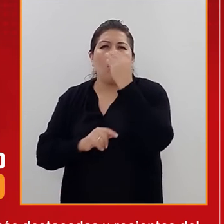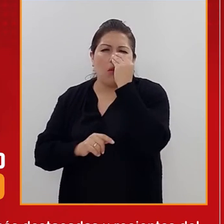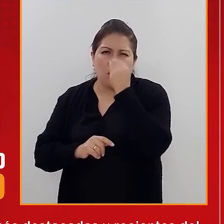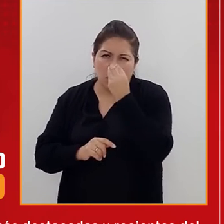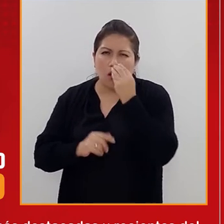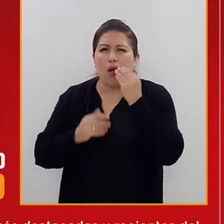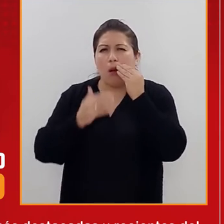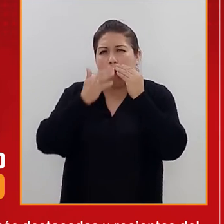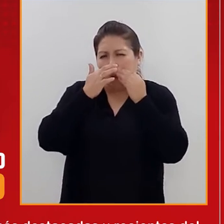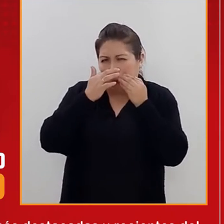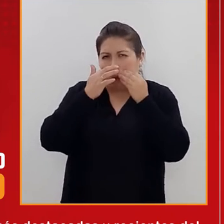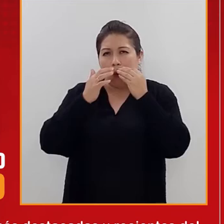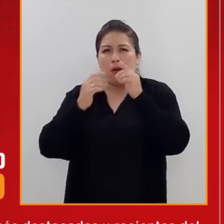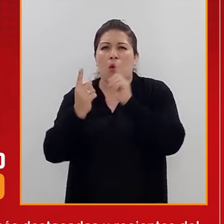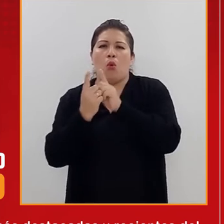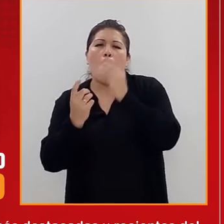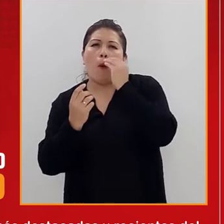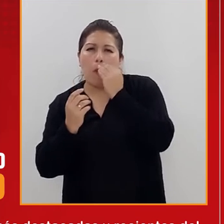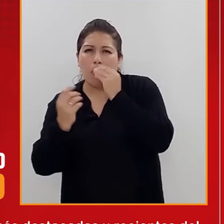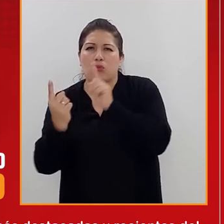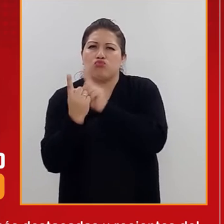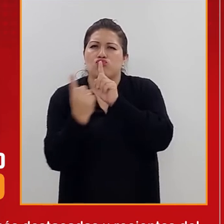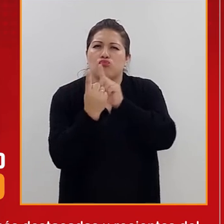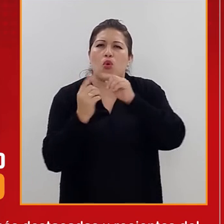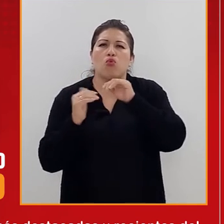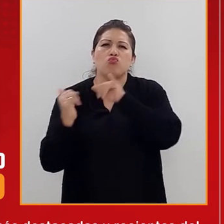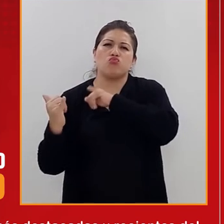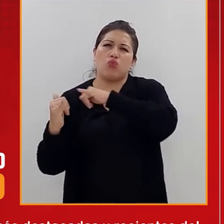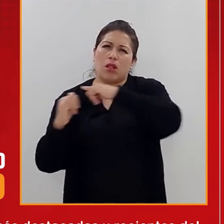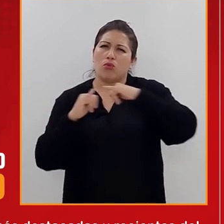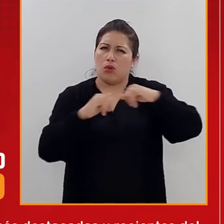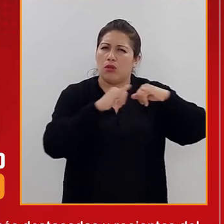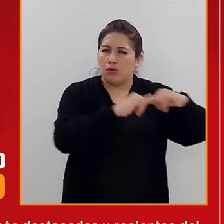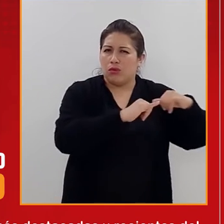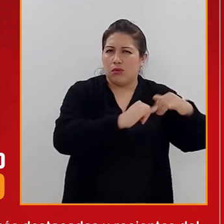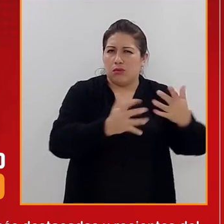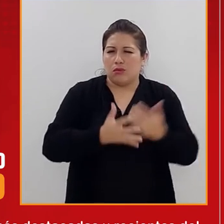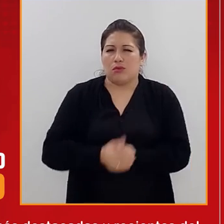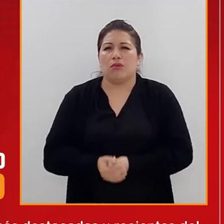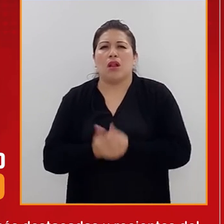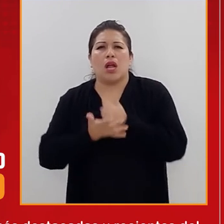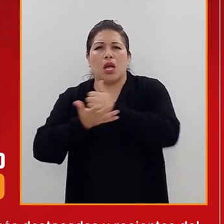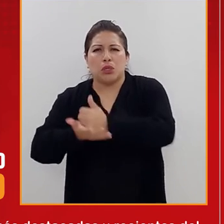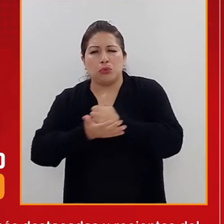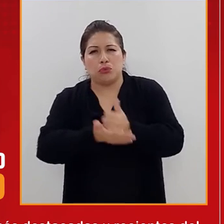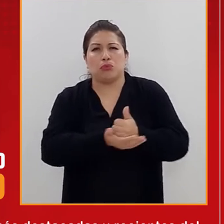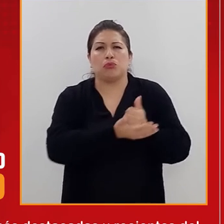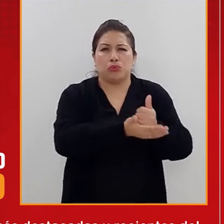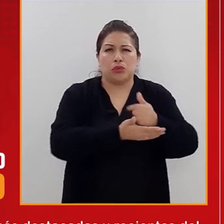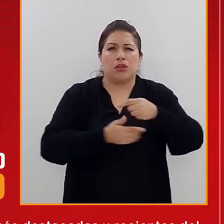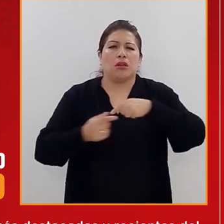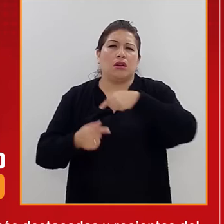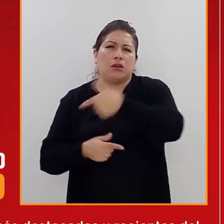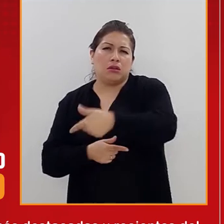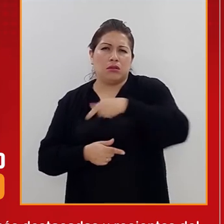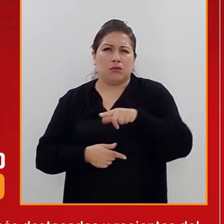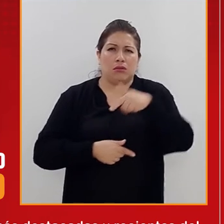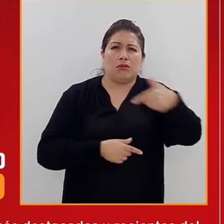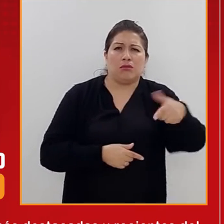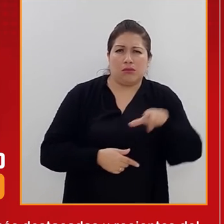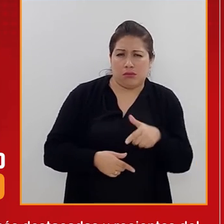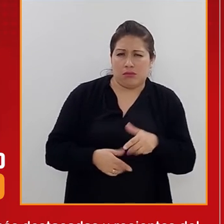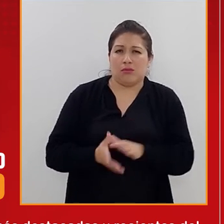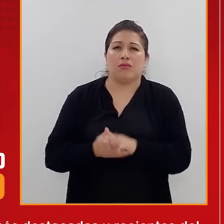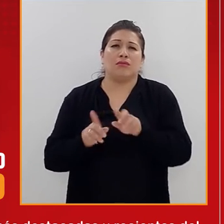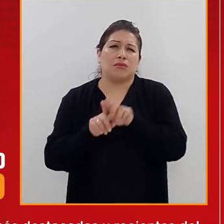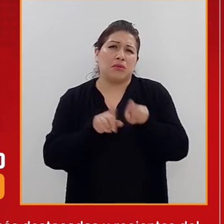hendida, para el multiplico del mundo. Y estos tenían sus sementeras, casas, heredades y ayuda de su servicio, y